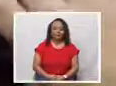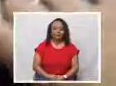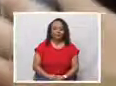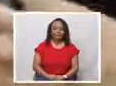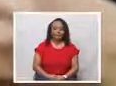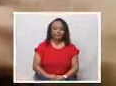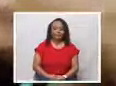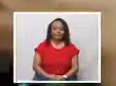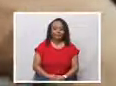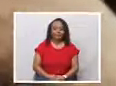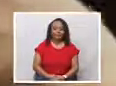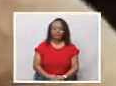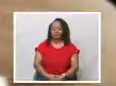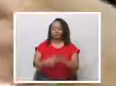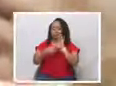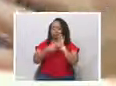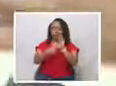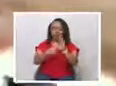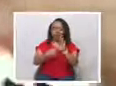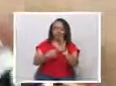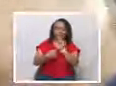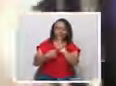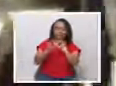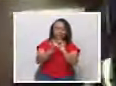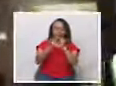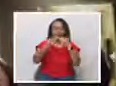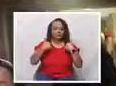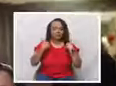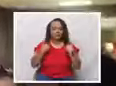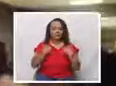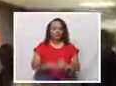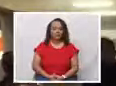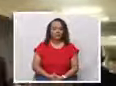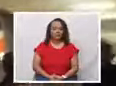Y continúa posando con mucha felicidad, Sherman.